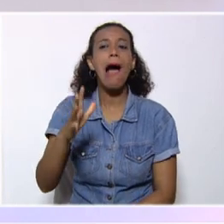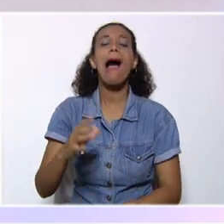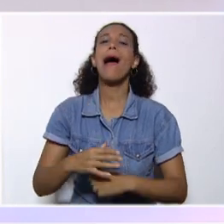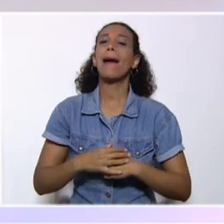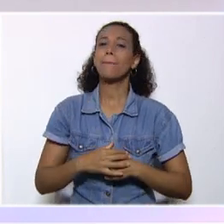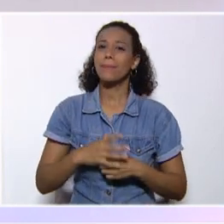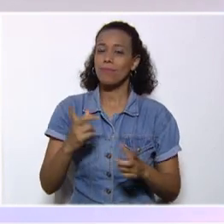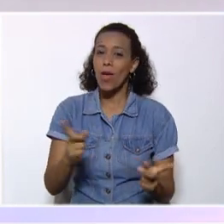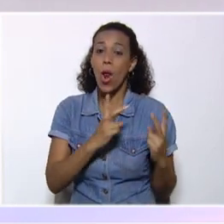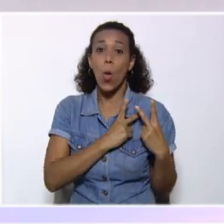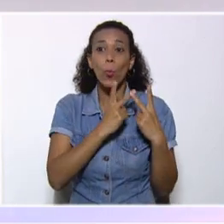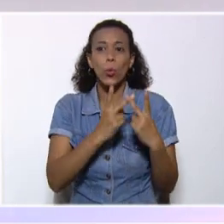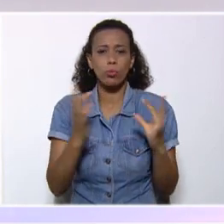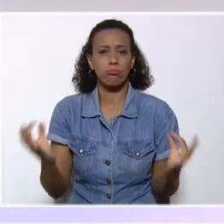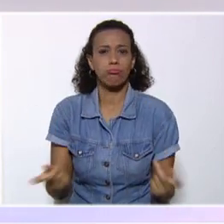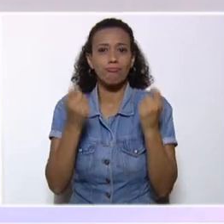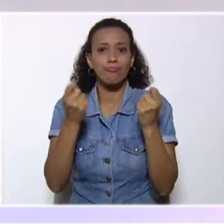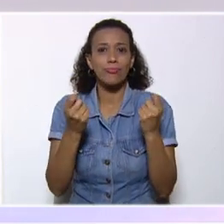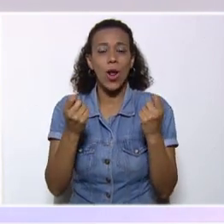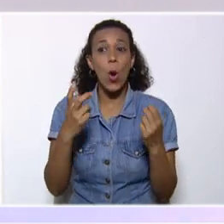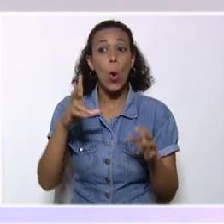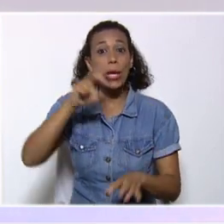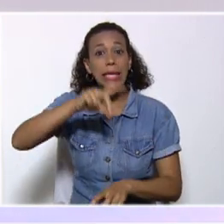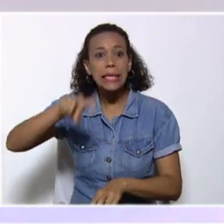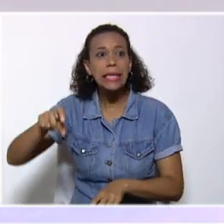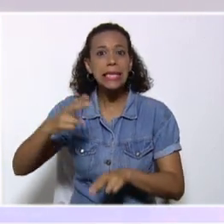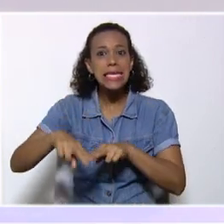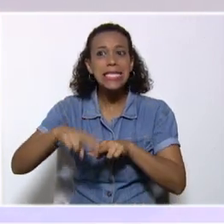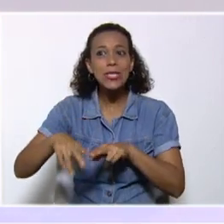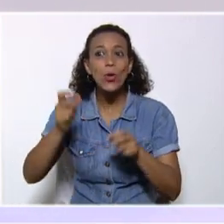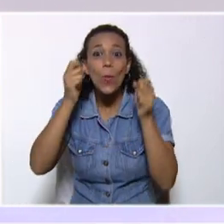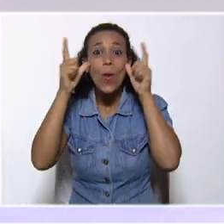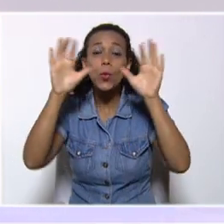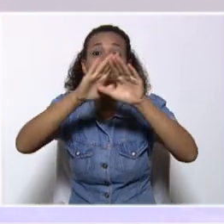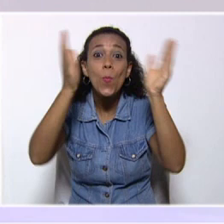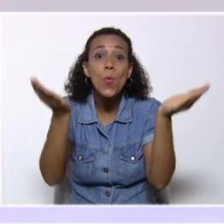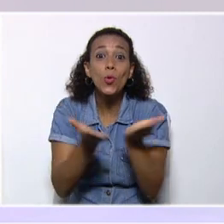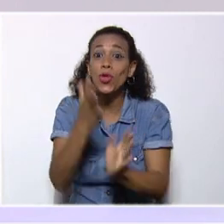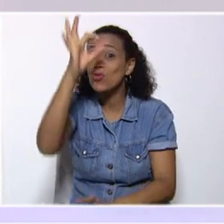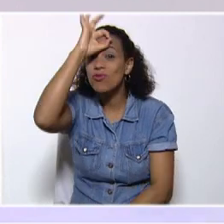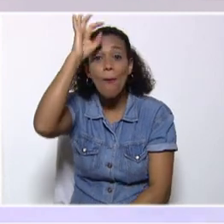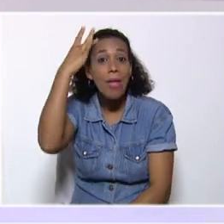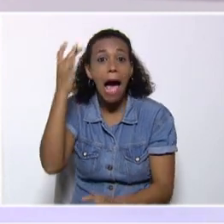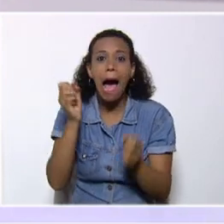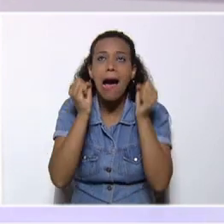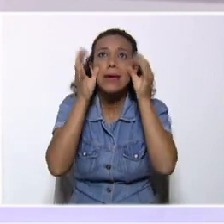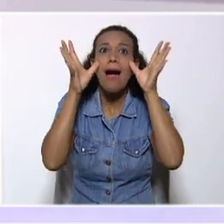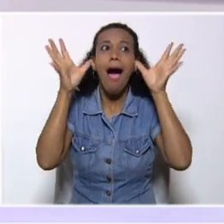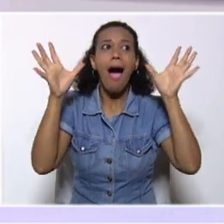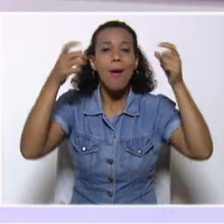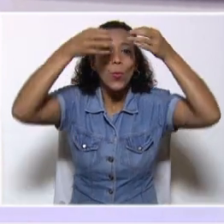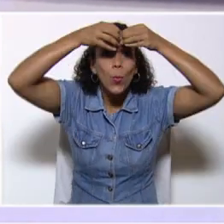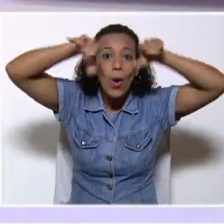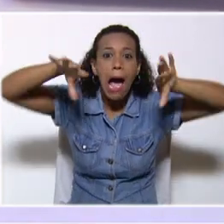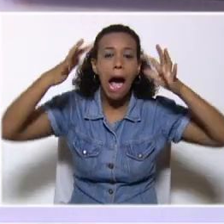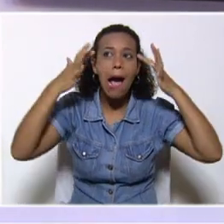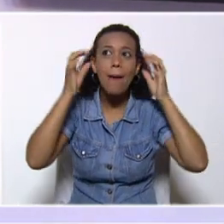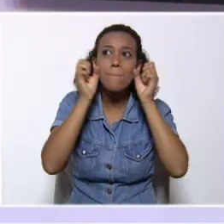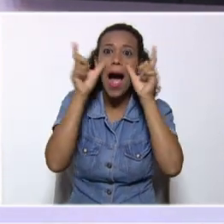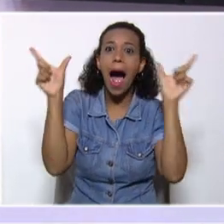rescatamos los elementos necesarios de nuestros niños y niñas que están descubriendo un mundo, que están descubriendo un universo, y lo hacen